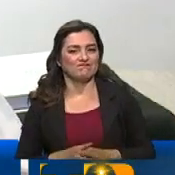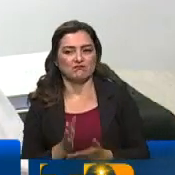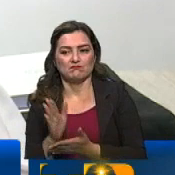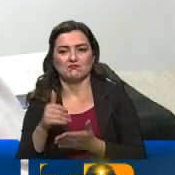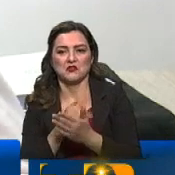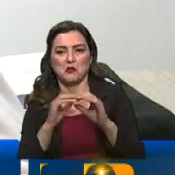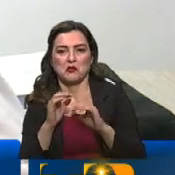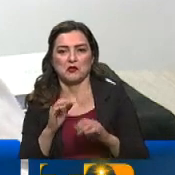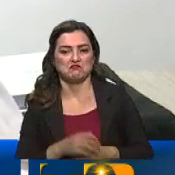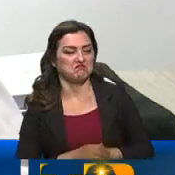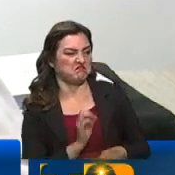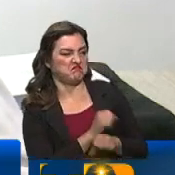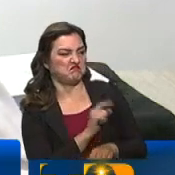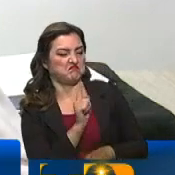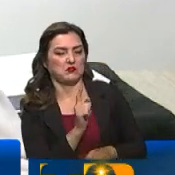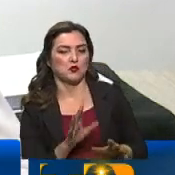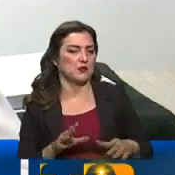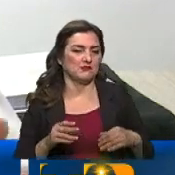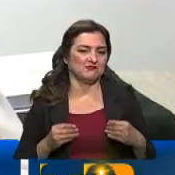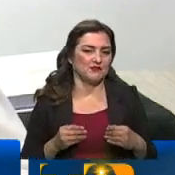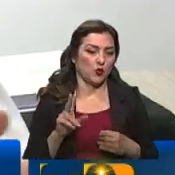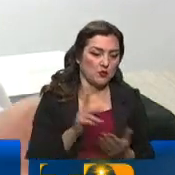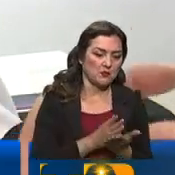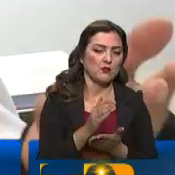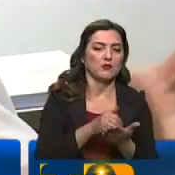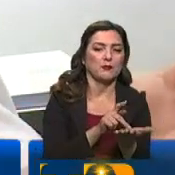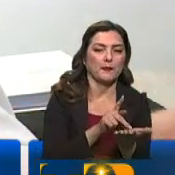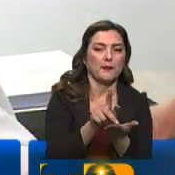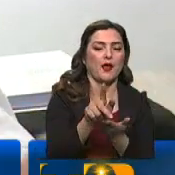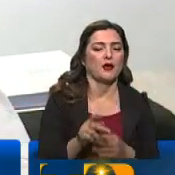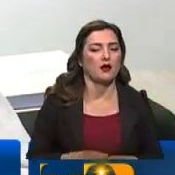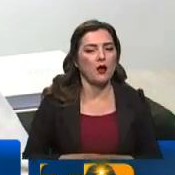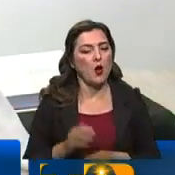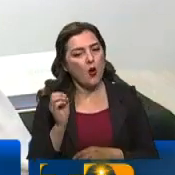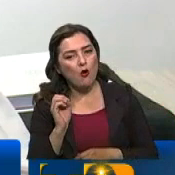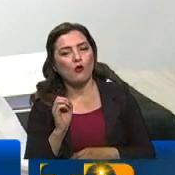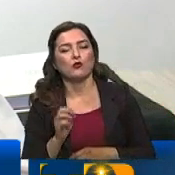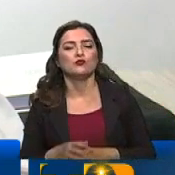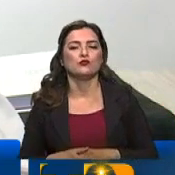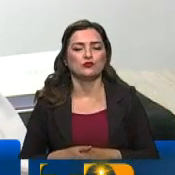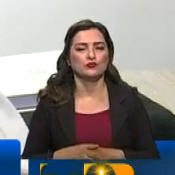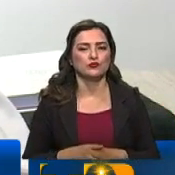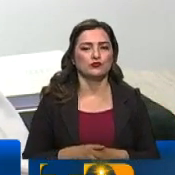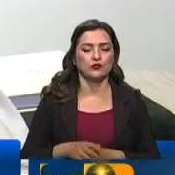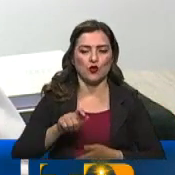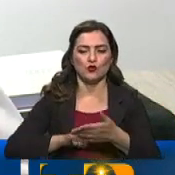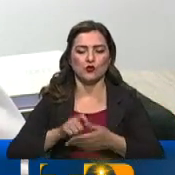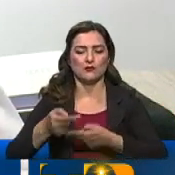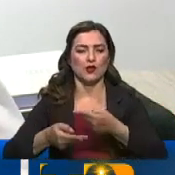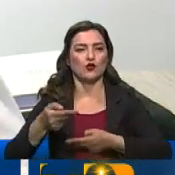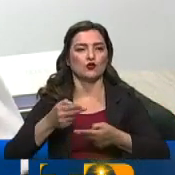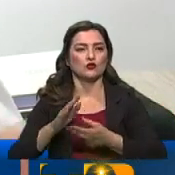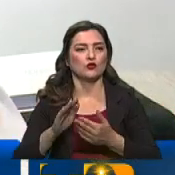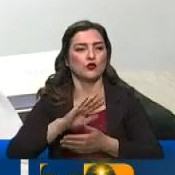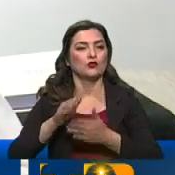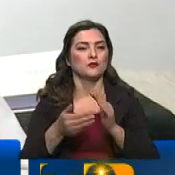que se pueda dar viabilidad, una, a los pagos, y si en otra existe precisamente una renegociación a lo que es el contrato actual,